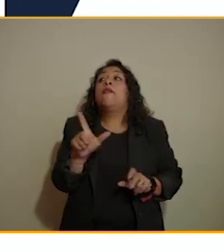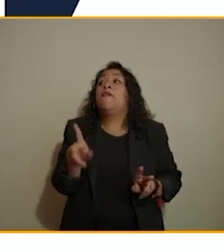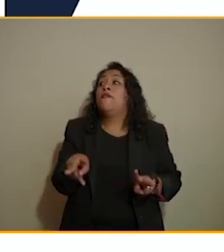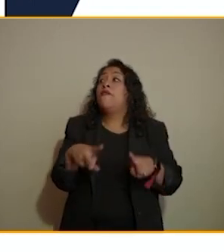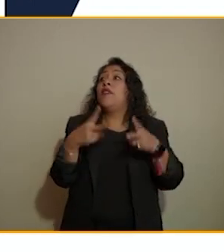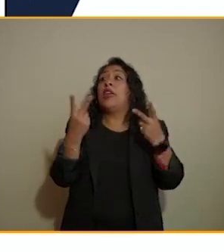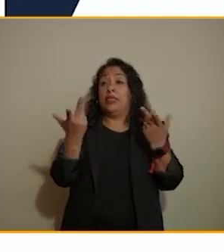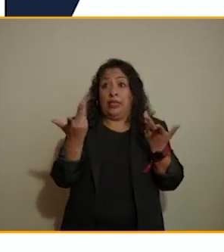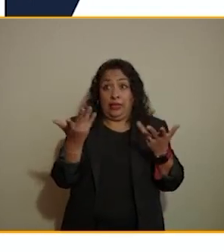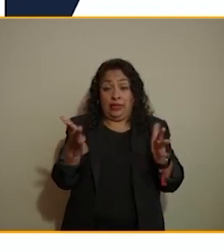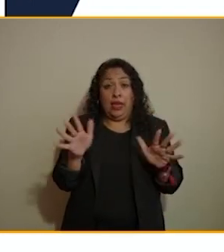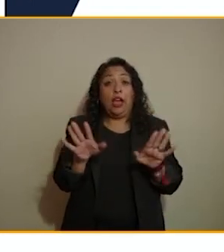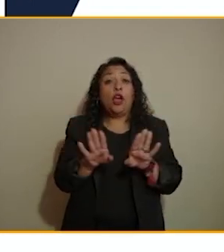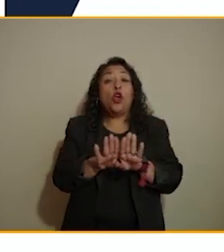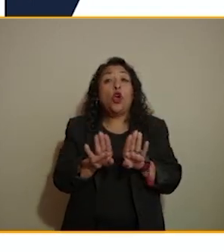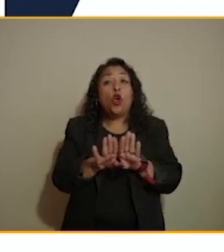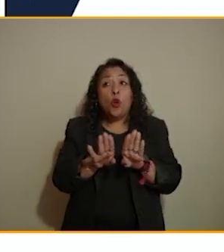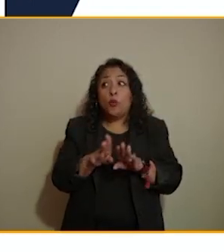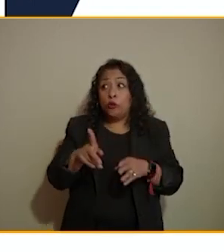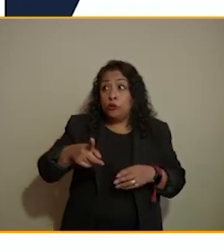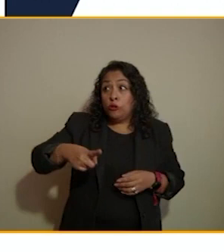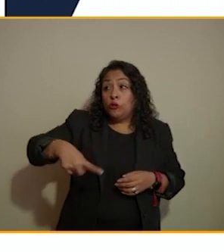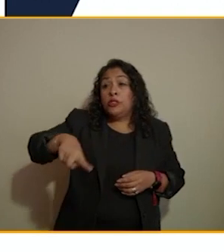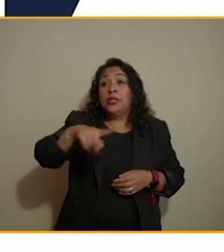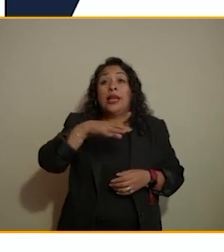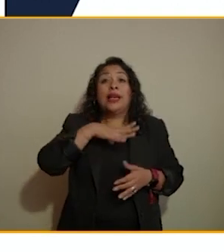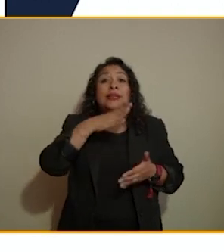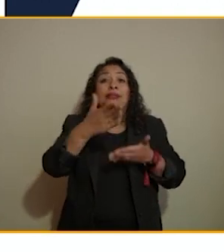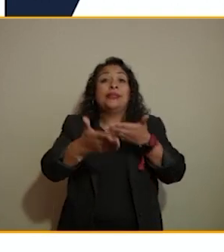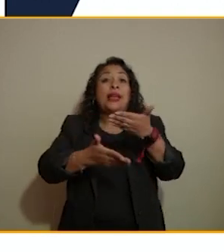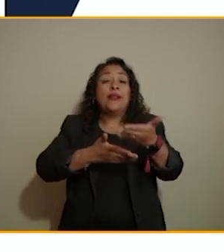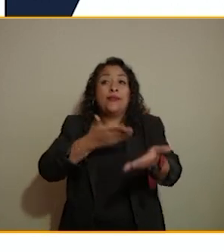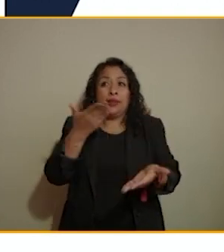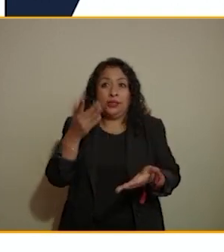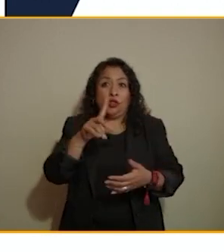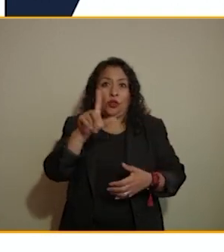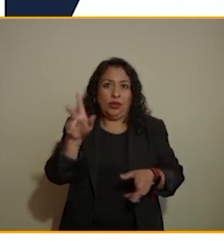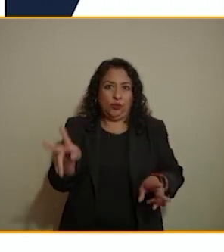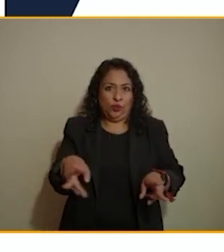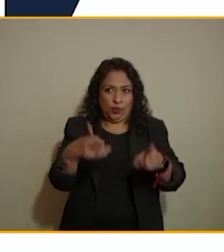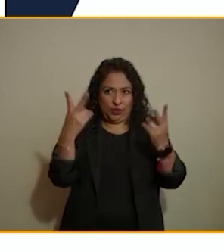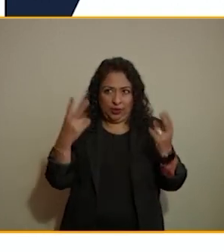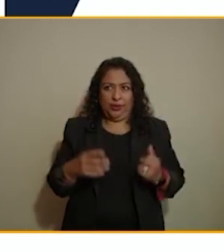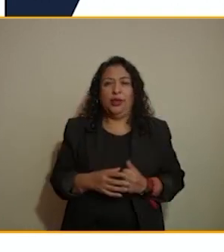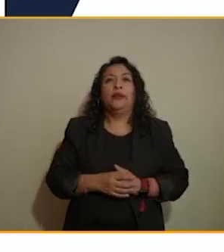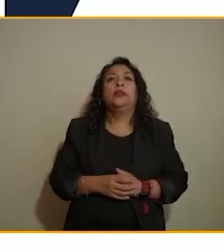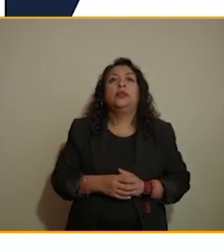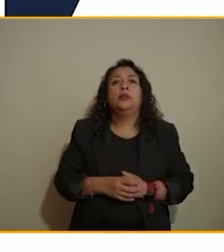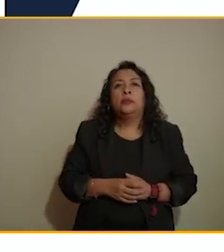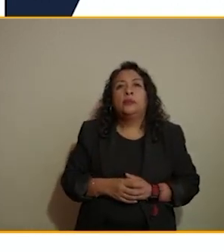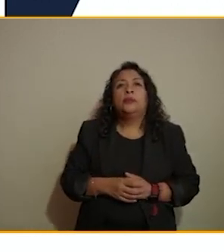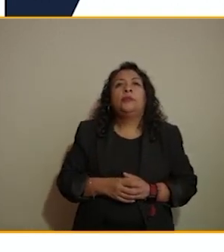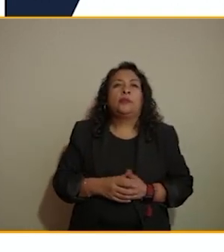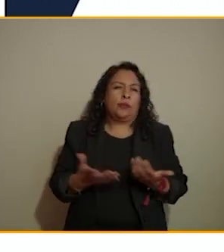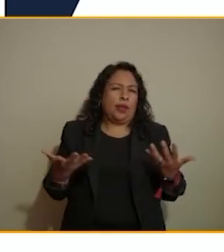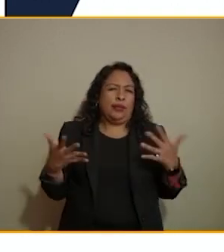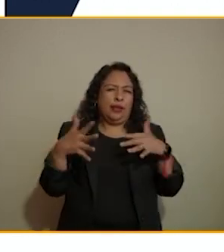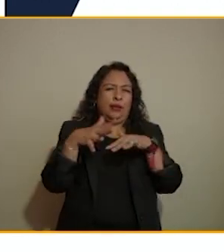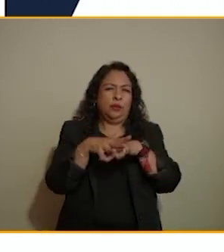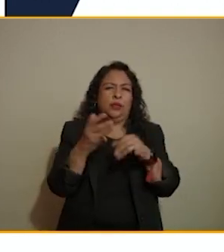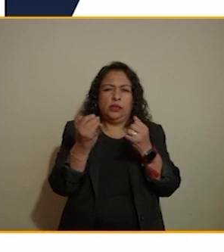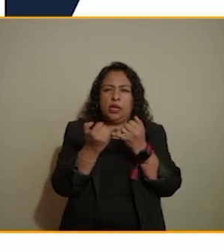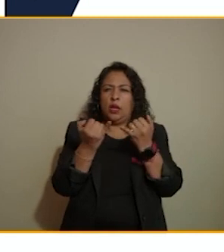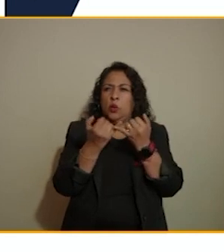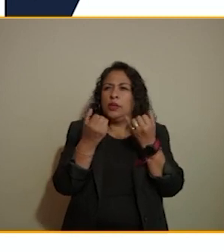venden, cómo es que ustedes dan este servicio al cliente postventa. Y de manera transversal seguramente también ya